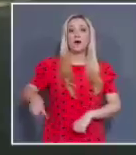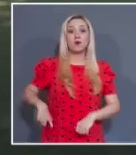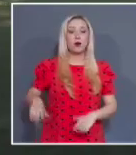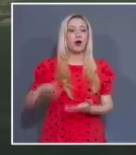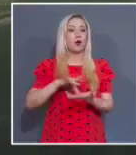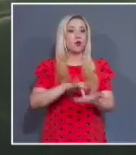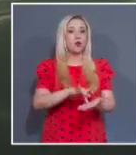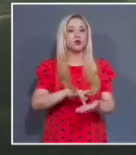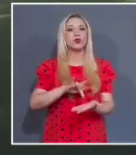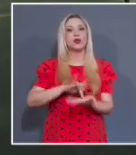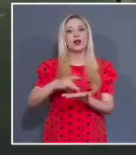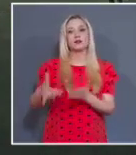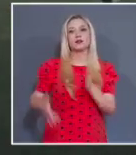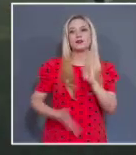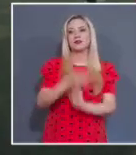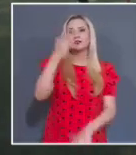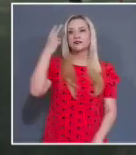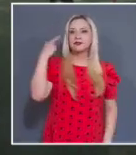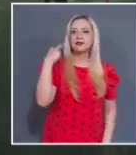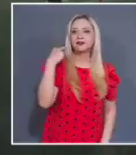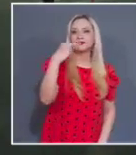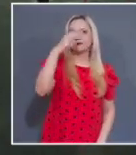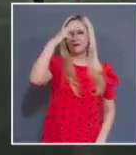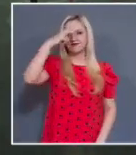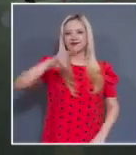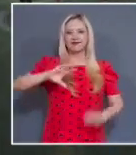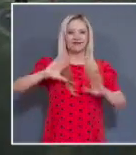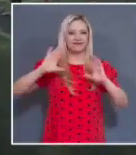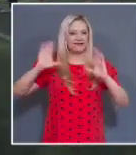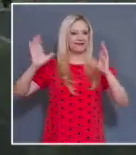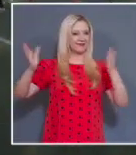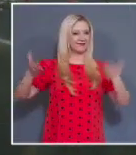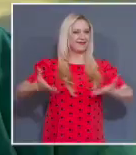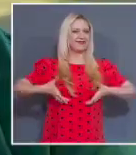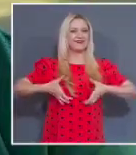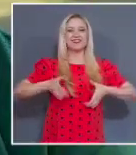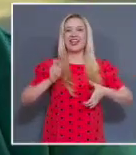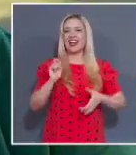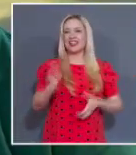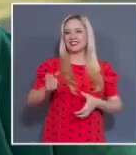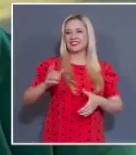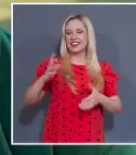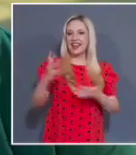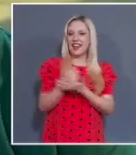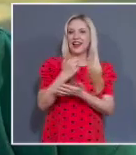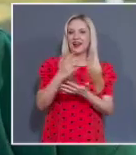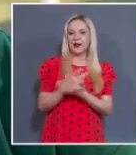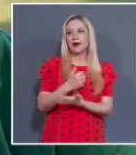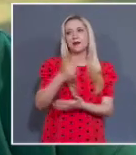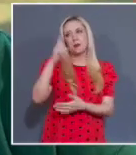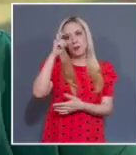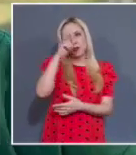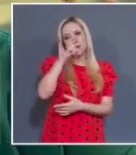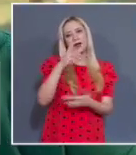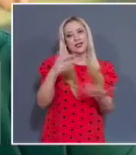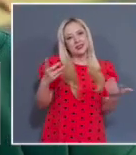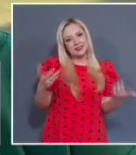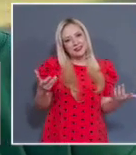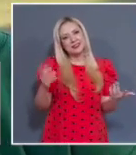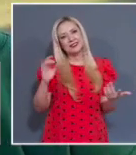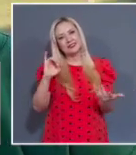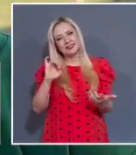país, potencia en los deportes paralímpicos. Sin embargo, hay retos por delante. Pues está un poquito complicado porque pues se